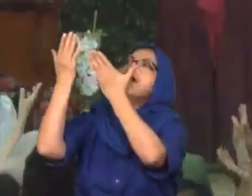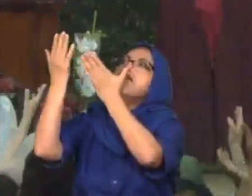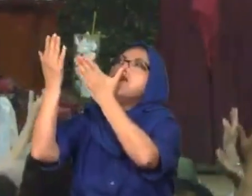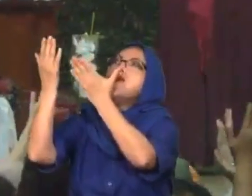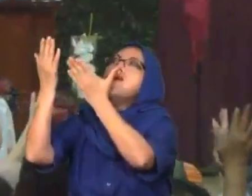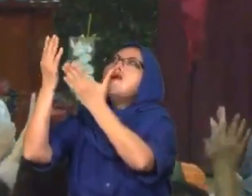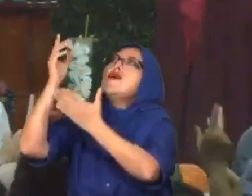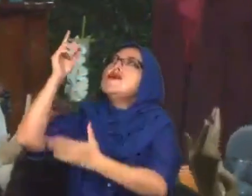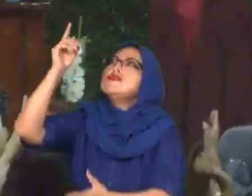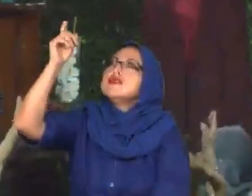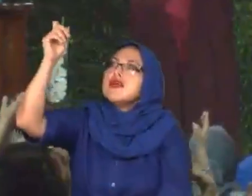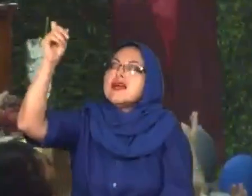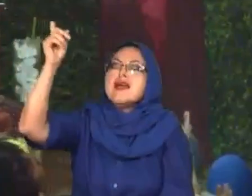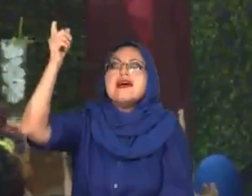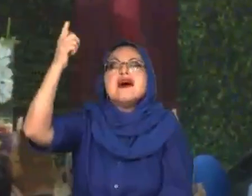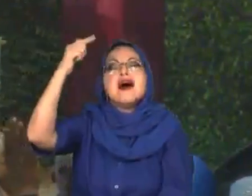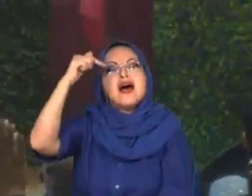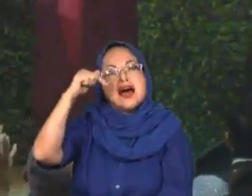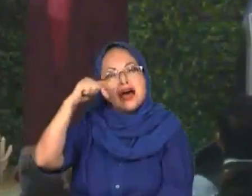exaltado